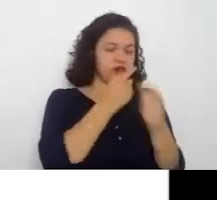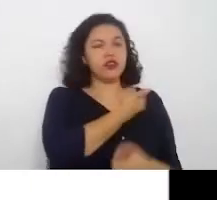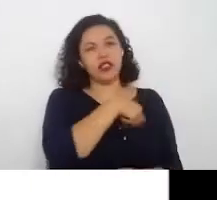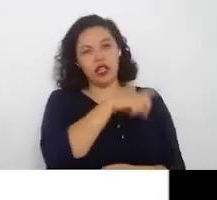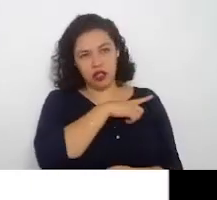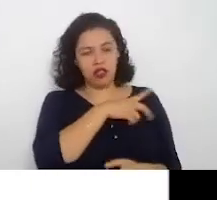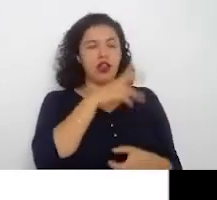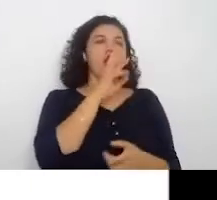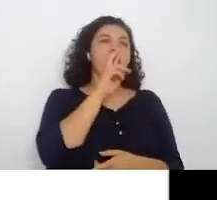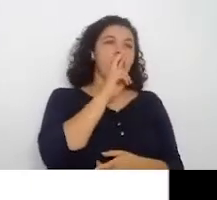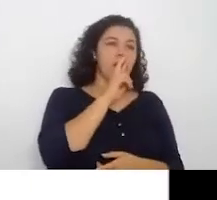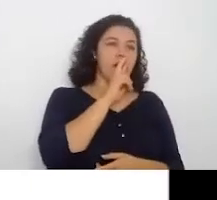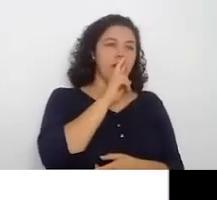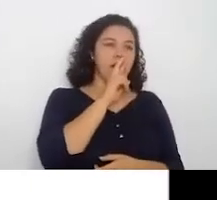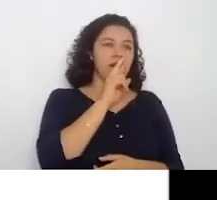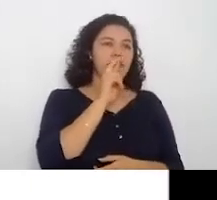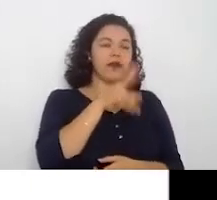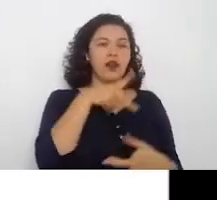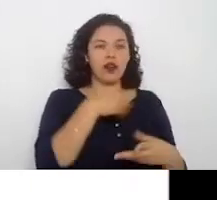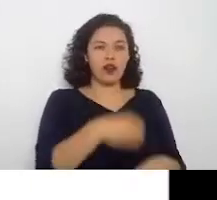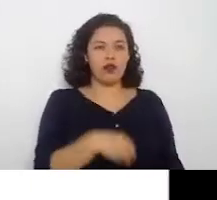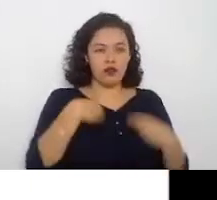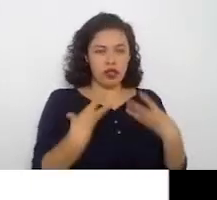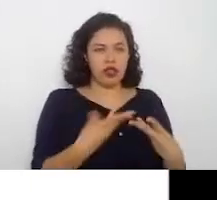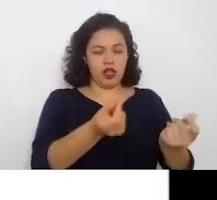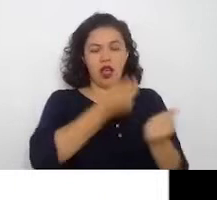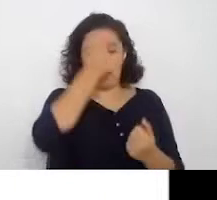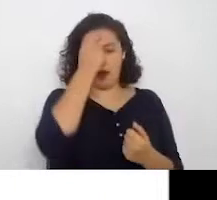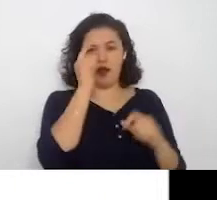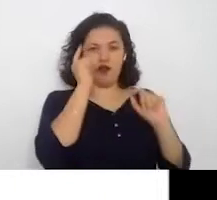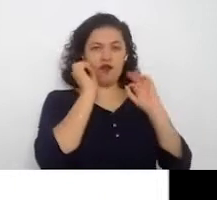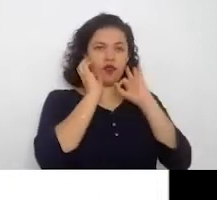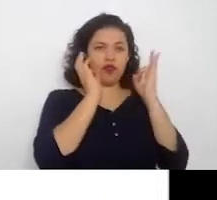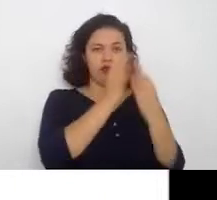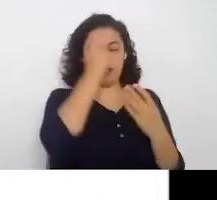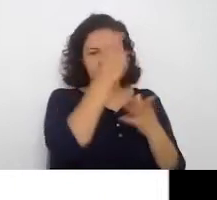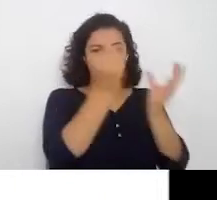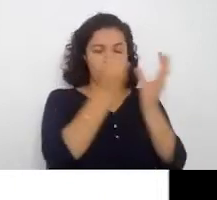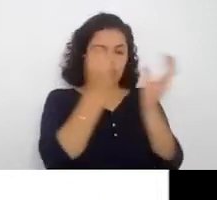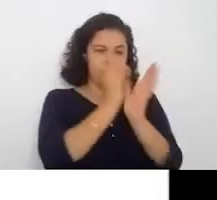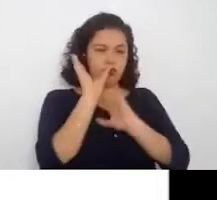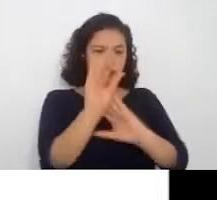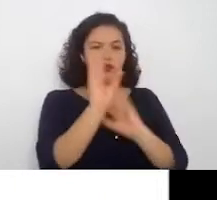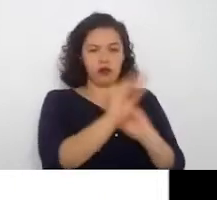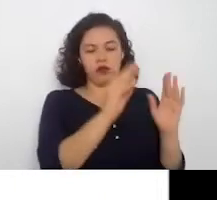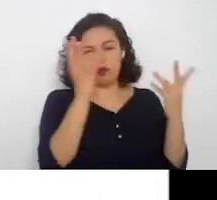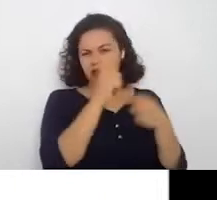salud, mejorar calidad de vida a través de dar cursos, capacitaciones,